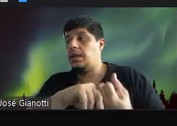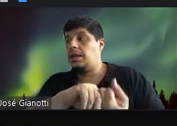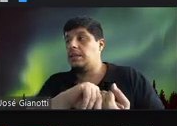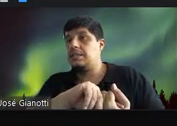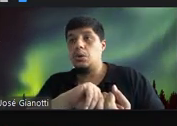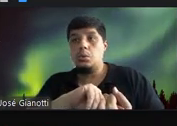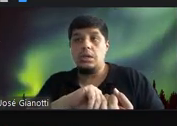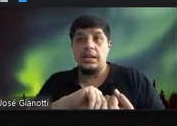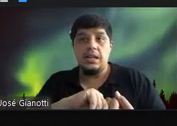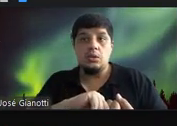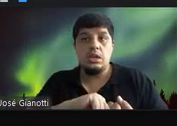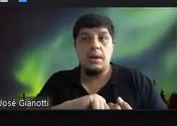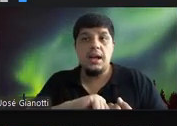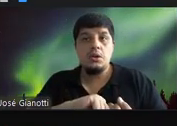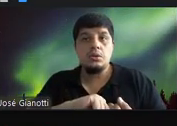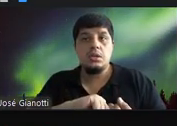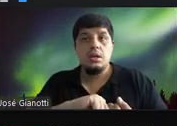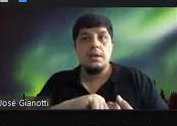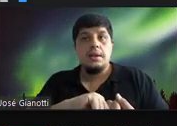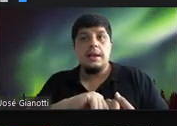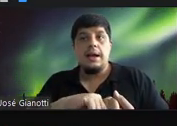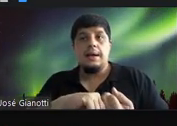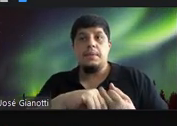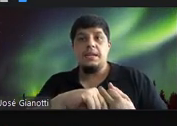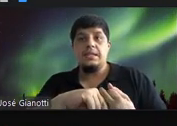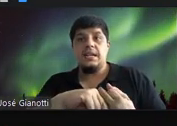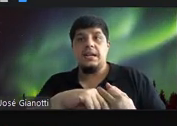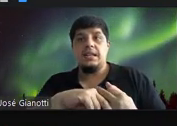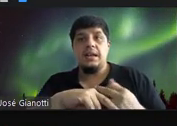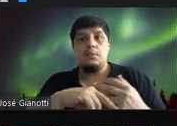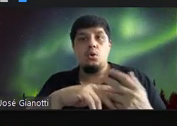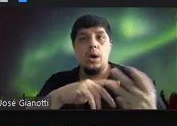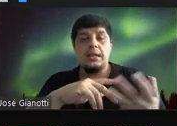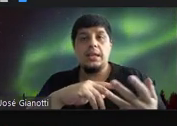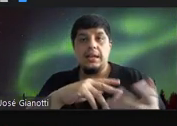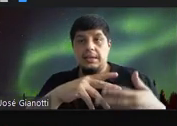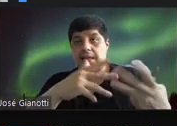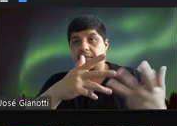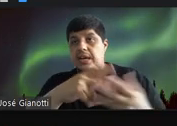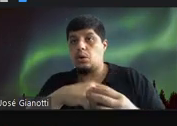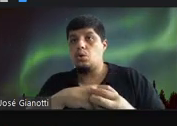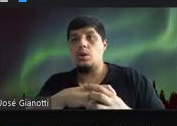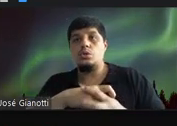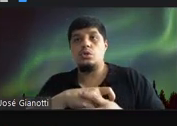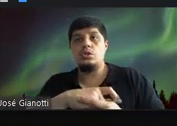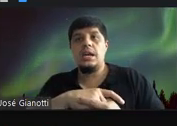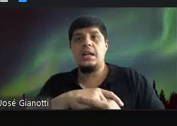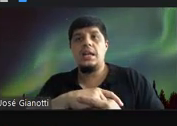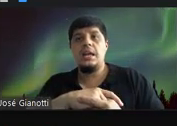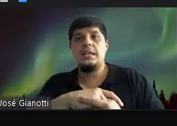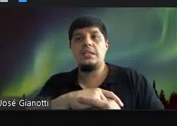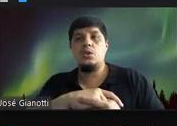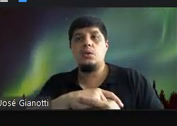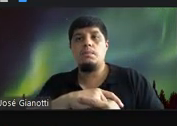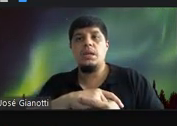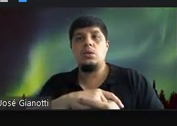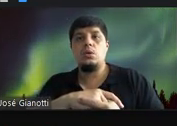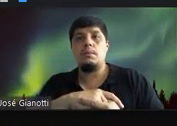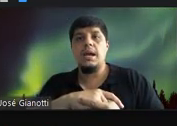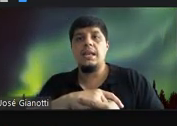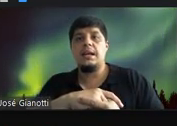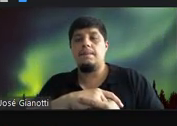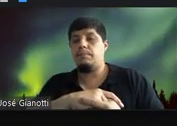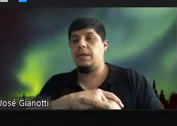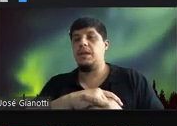ministro de Salud, Hernando Ceballos, la ministra Dina Boluarte de Desarrollo e Inclusión Social y el señor